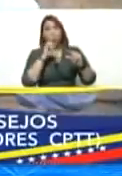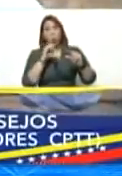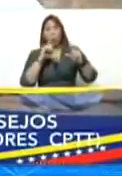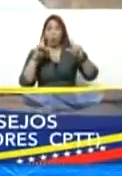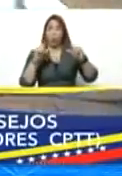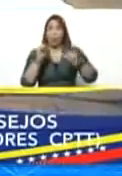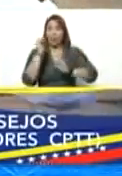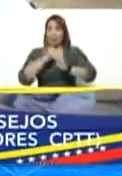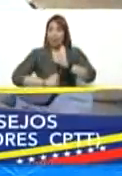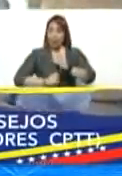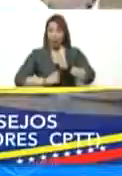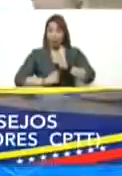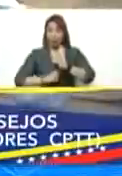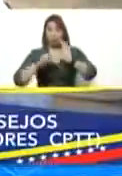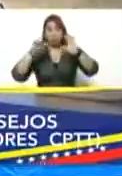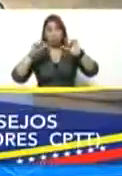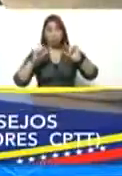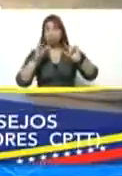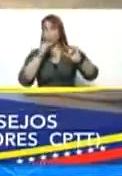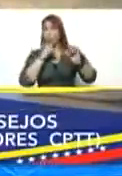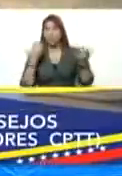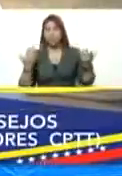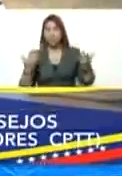nada al que menos tiene.